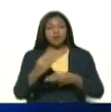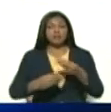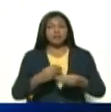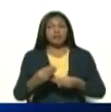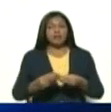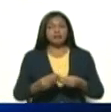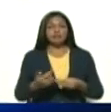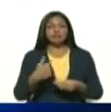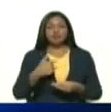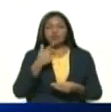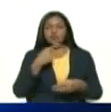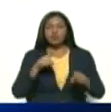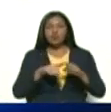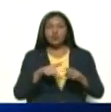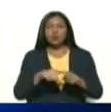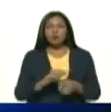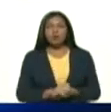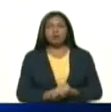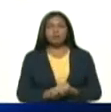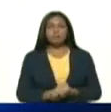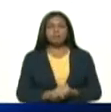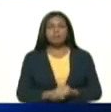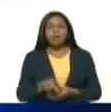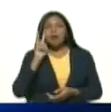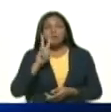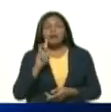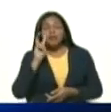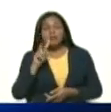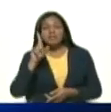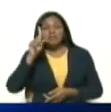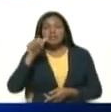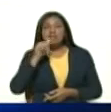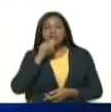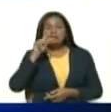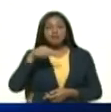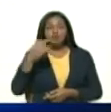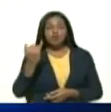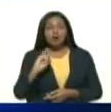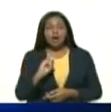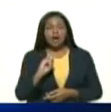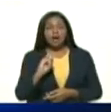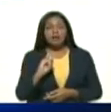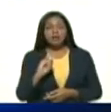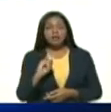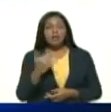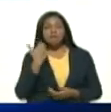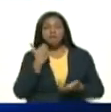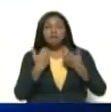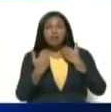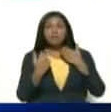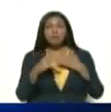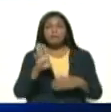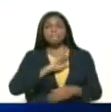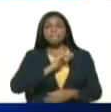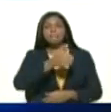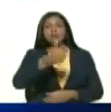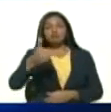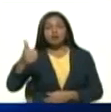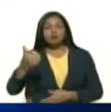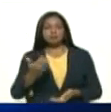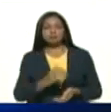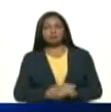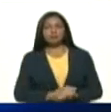he llamado el despistaje ampliado personalizado, y